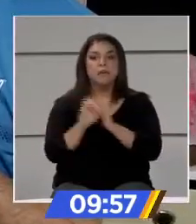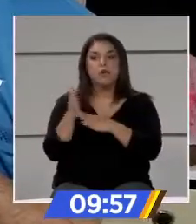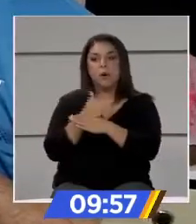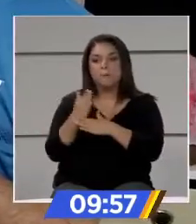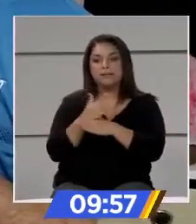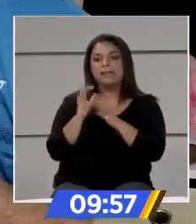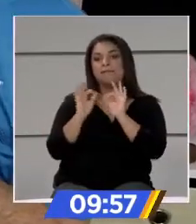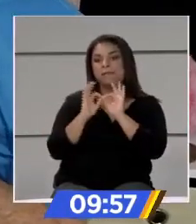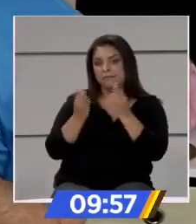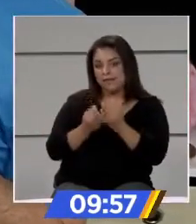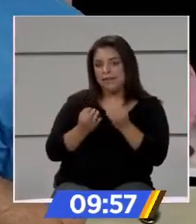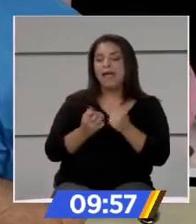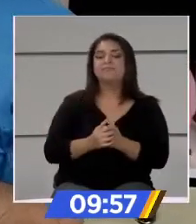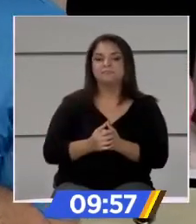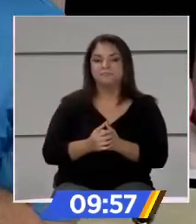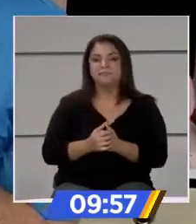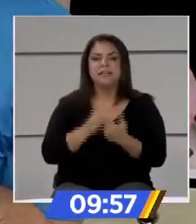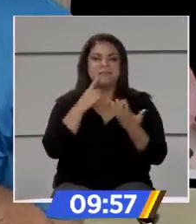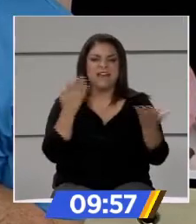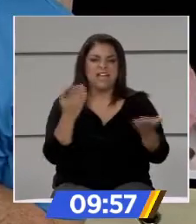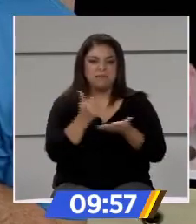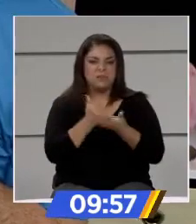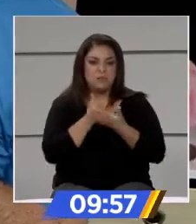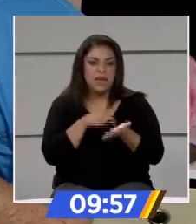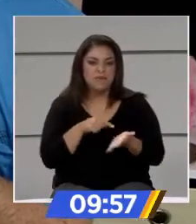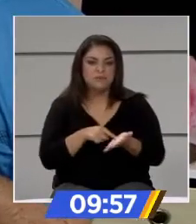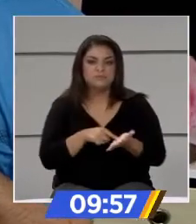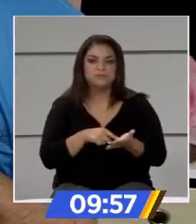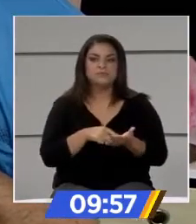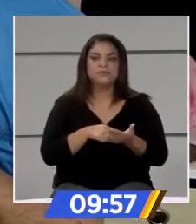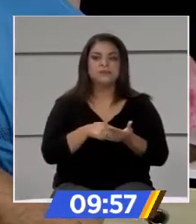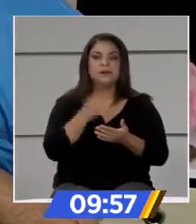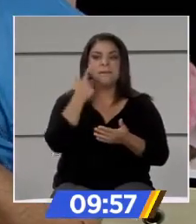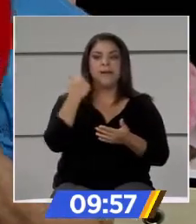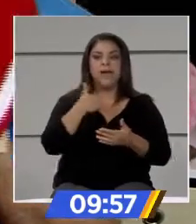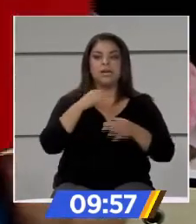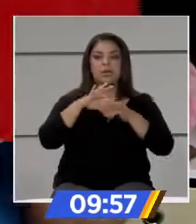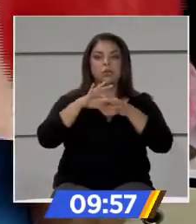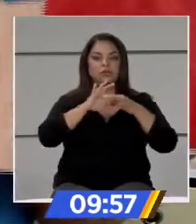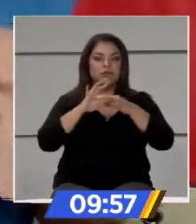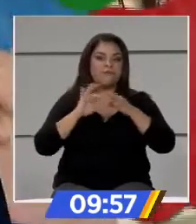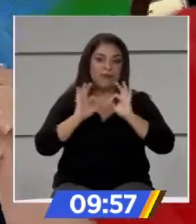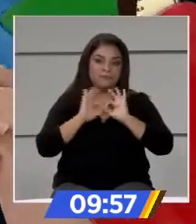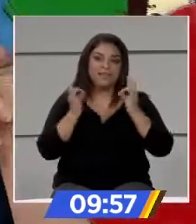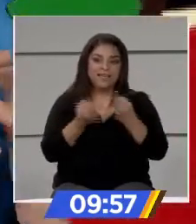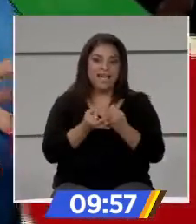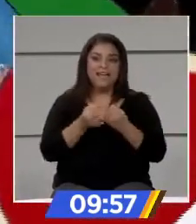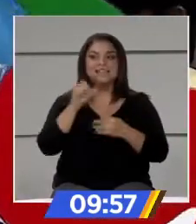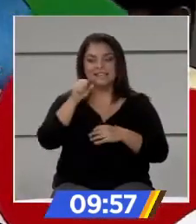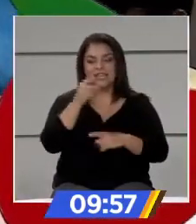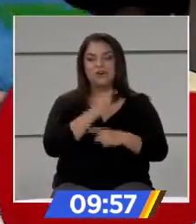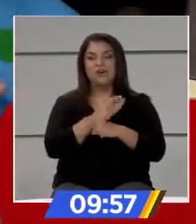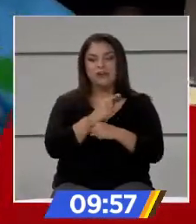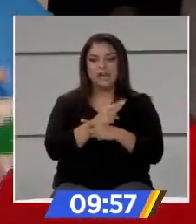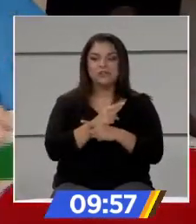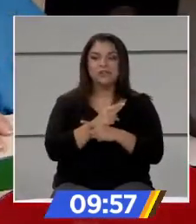en familia. Ajá. ¿Y para qué nos sirve? Para tener unión familiar. Exactamente.